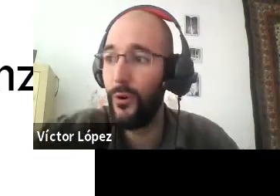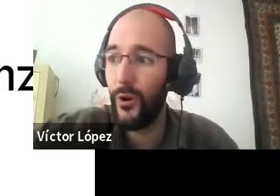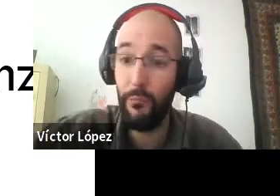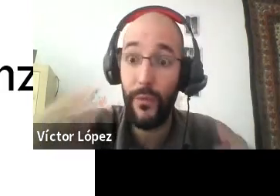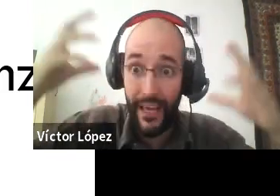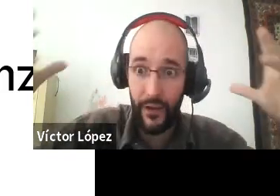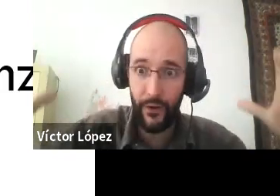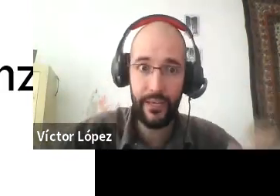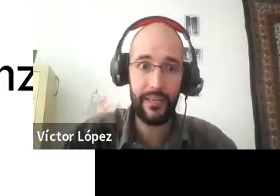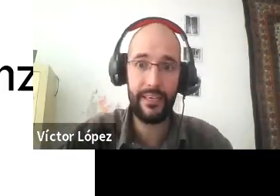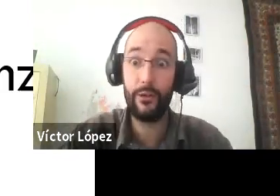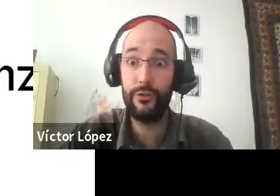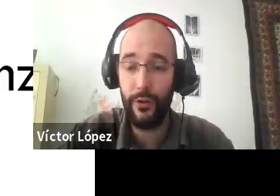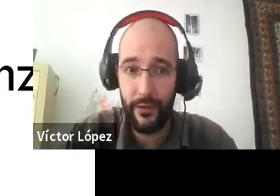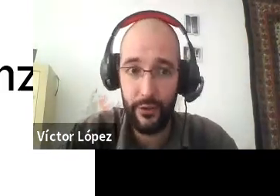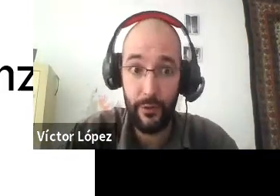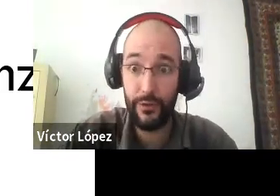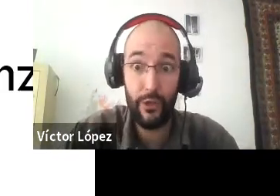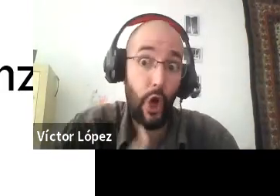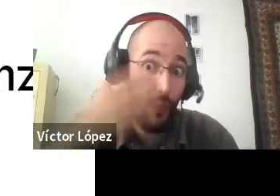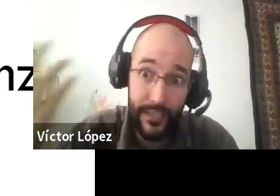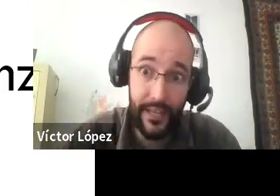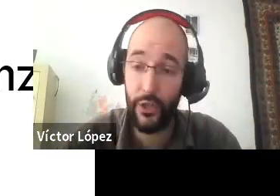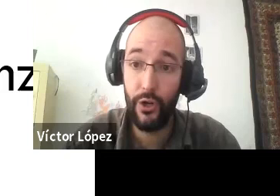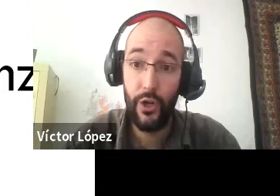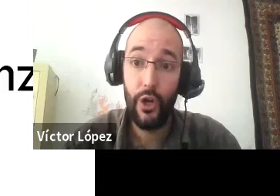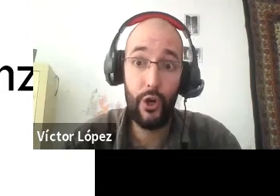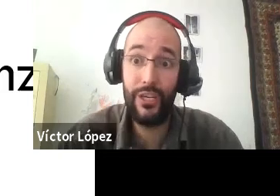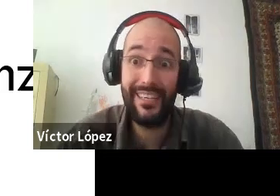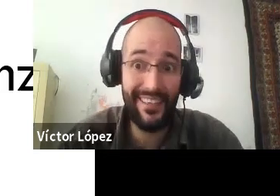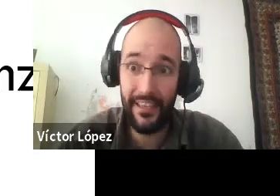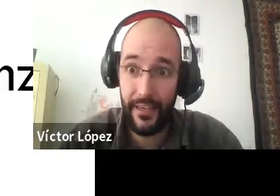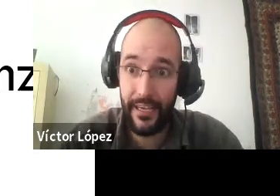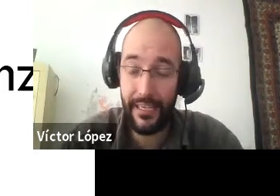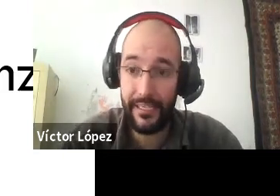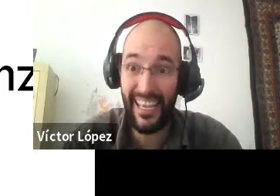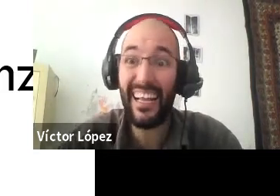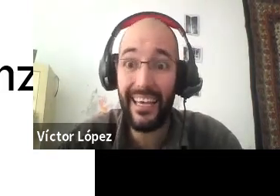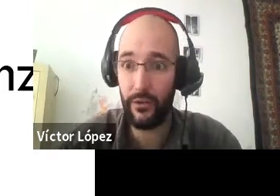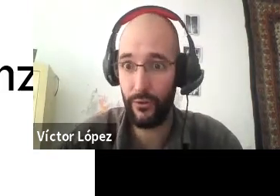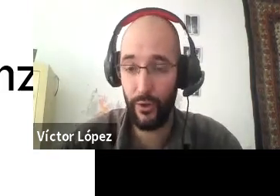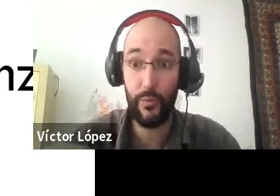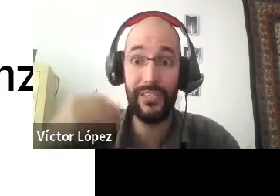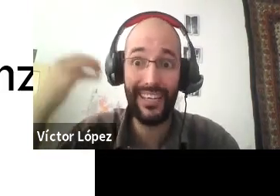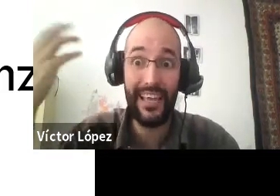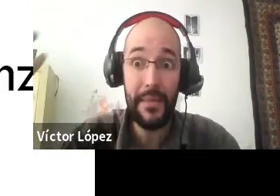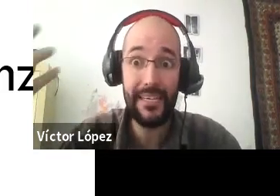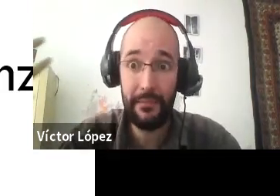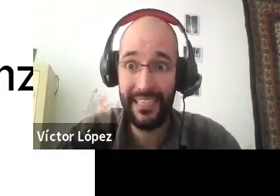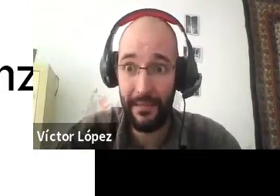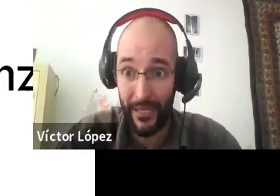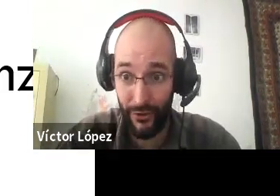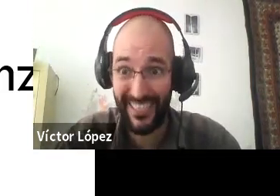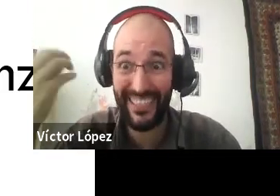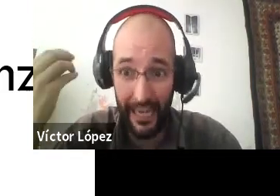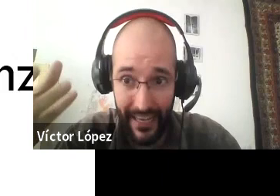Un nuevo orden mundial, ¿no? Que quiere controlarnos y, por lo tanto, todo lo que están haciendo los y las científicas es engañarnos, ¿no? ¿Cómo puede ser que haya miles y